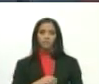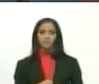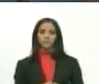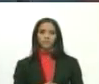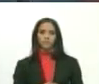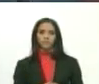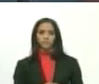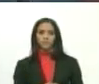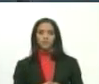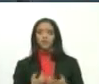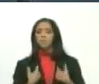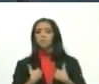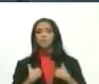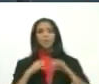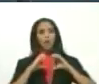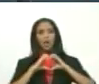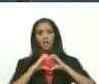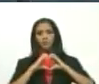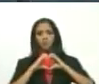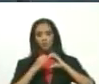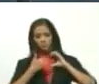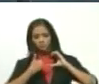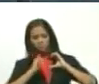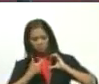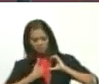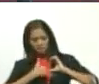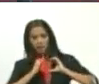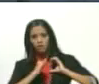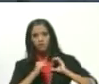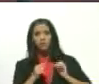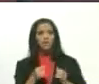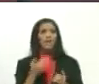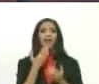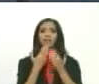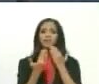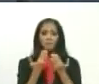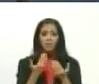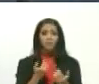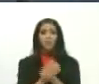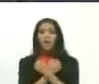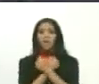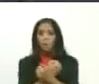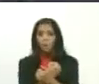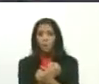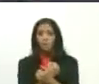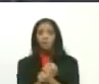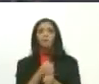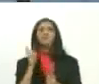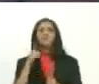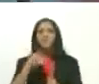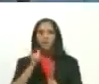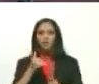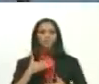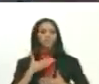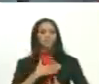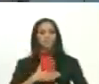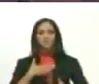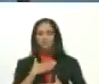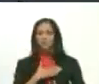En mi corazón solo hay agradecimiento, solo hay amor y solo hay satisfacción.